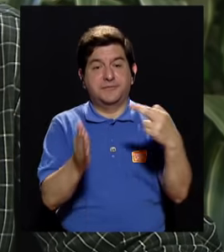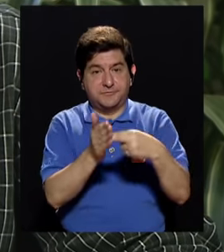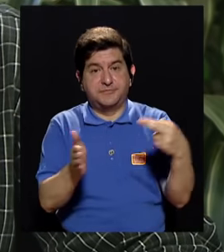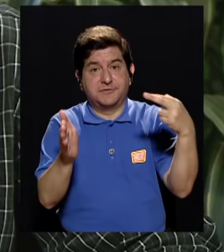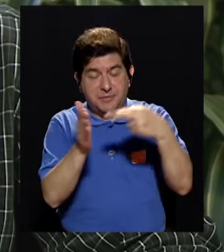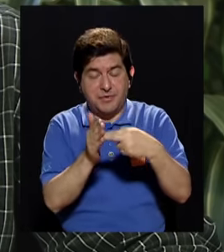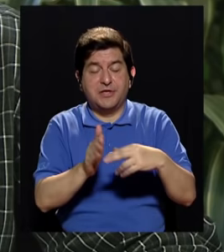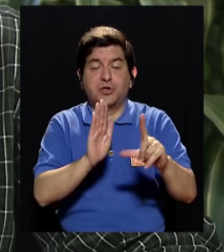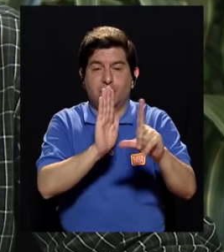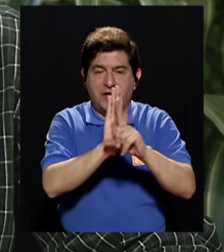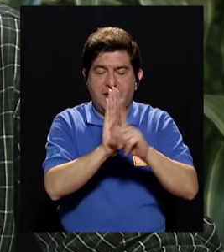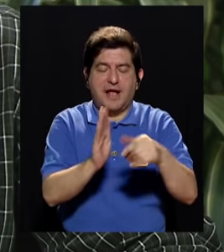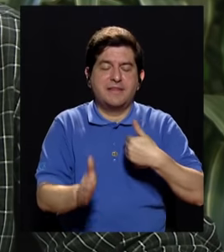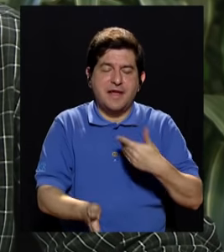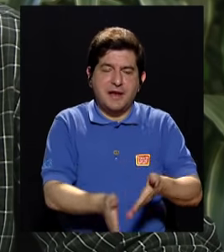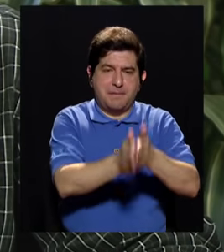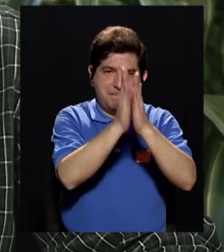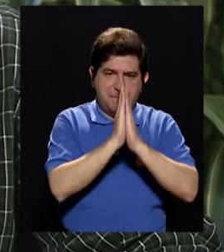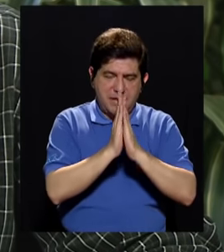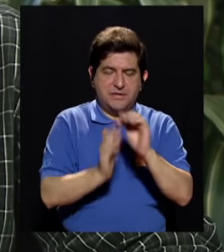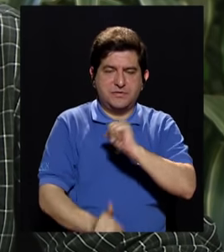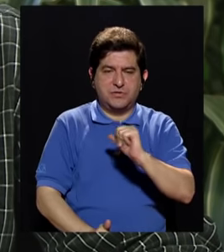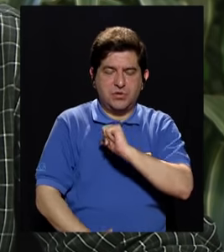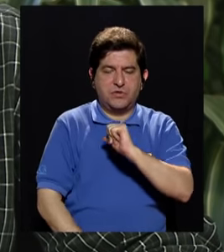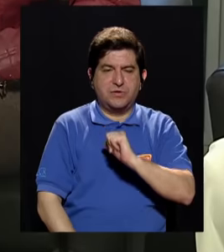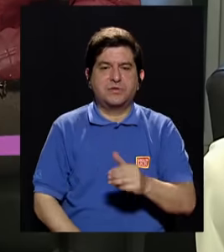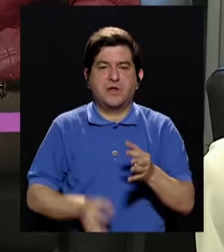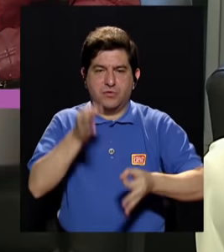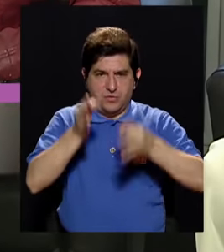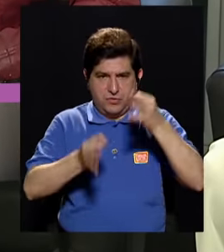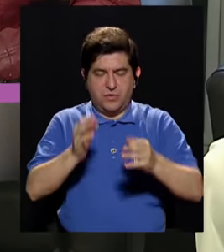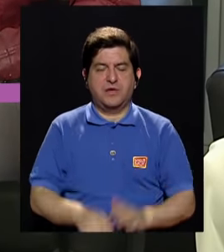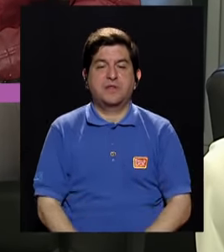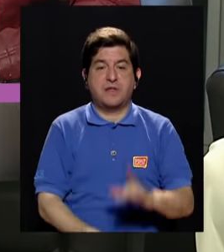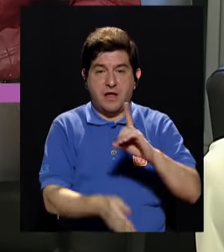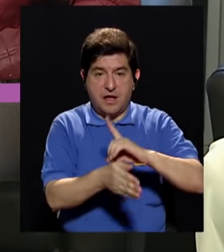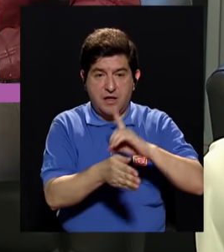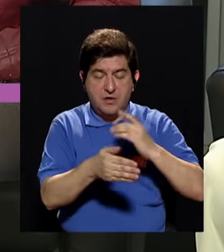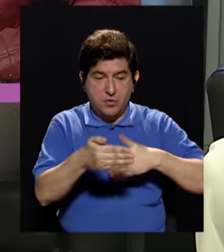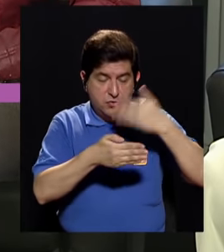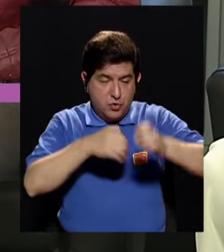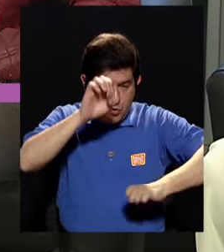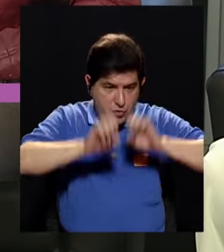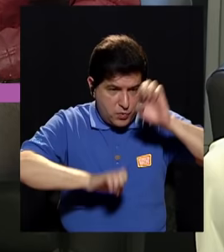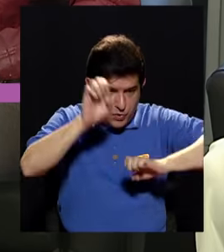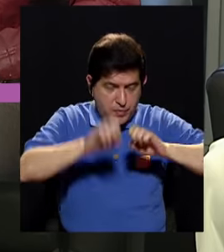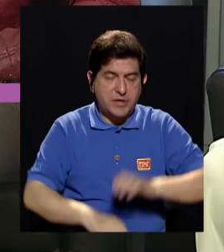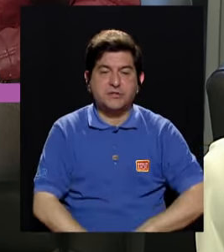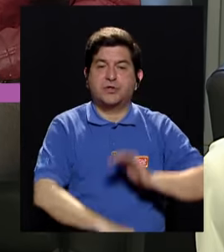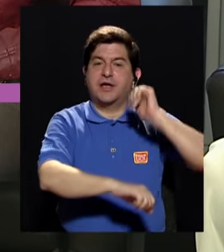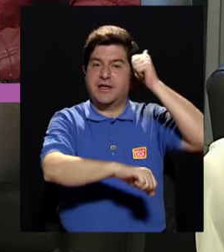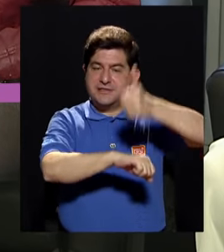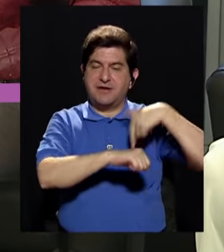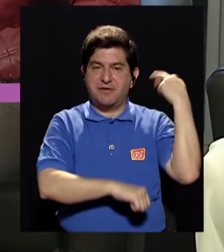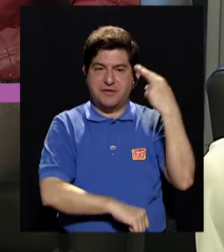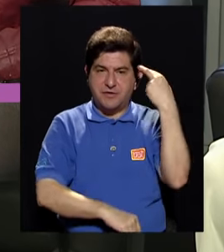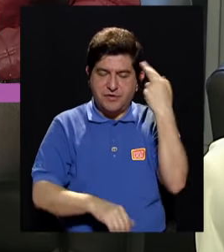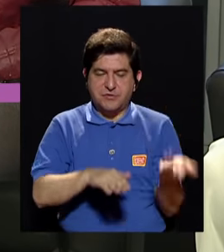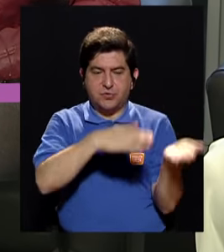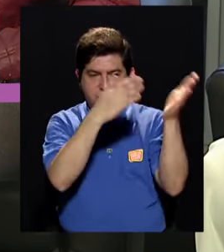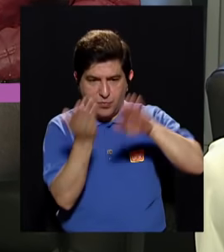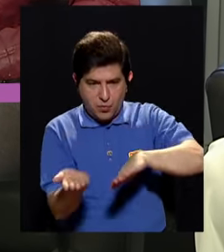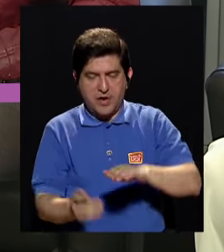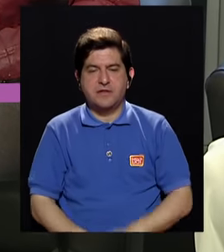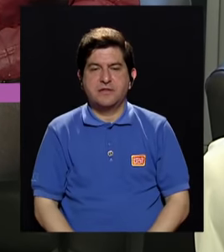la redundancia al ser legales van con una solicitud y una autoridad judicial el médico luego de hacer estos exámenes tiene que establecer la causa de